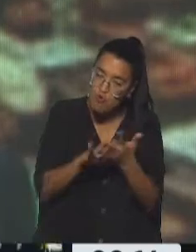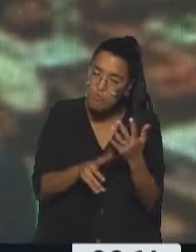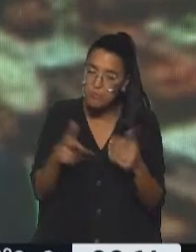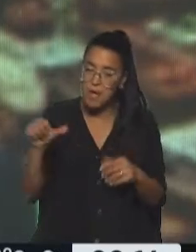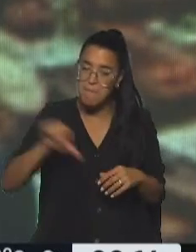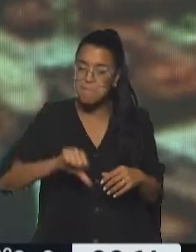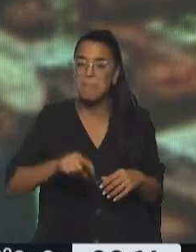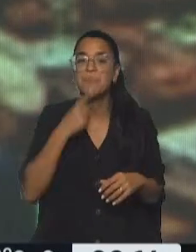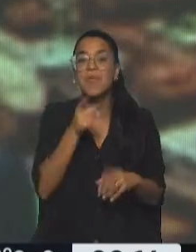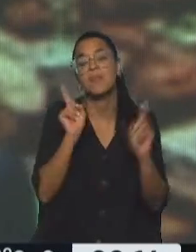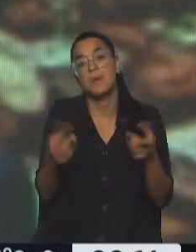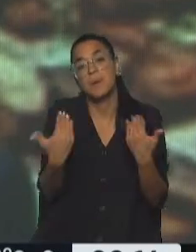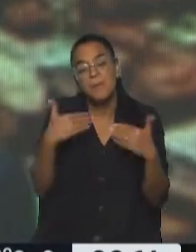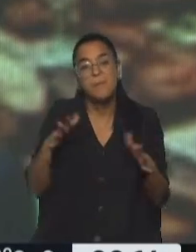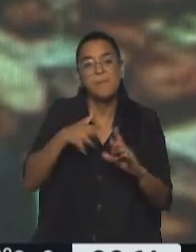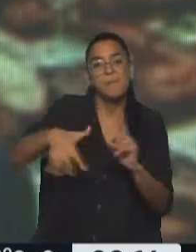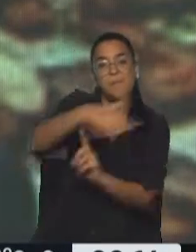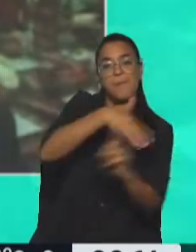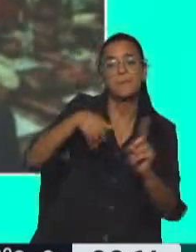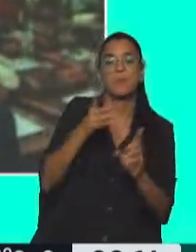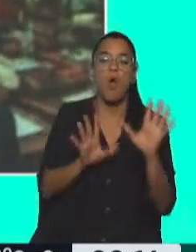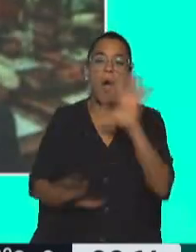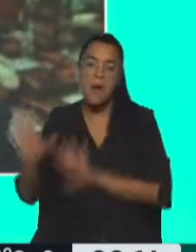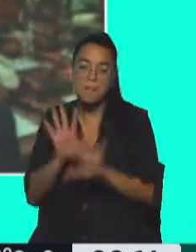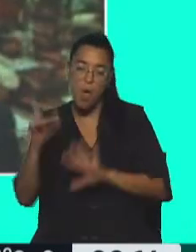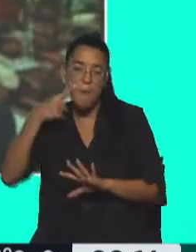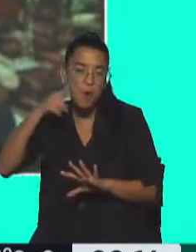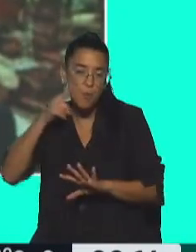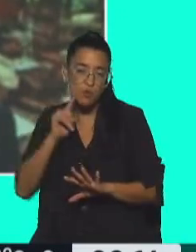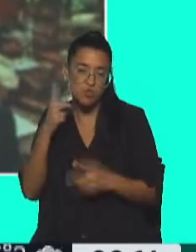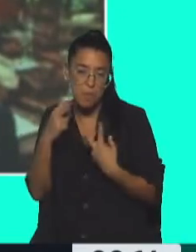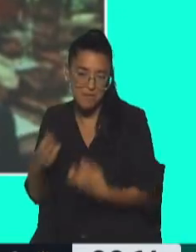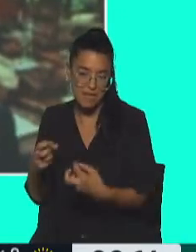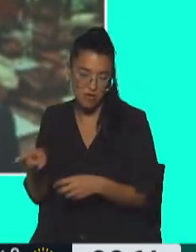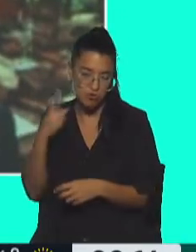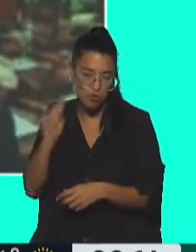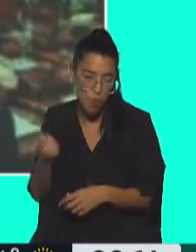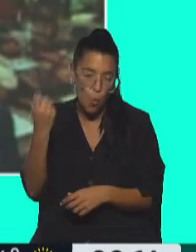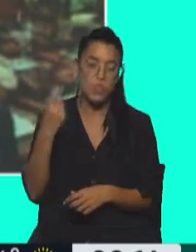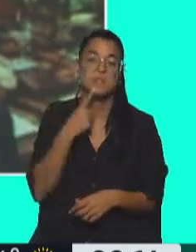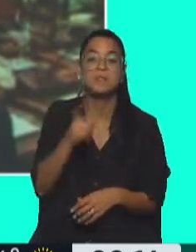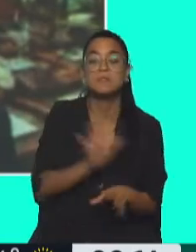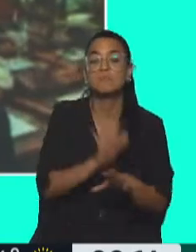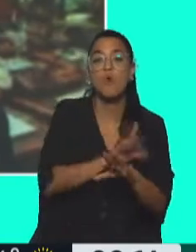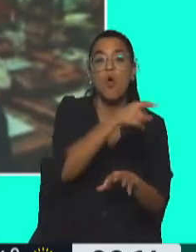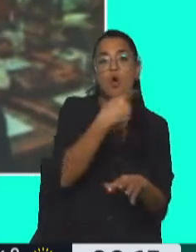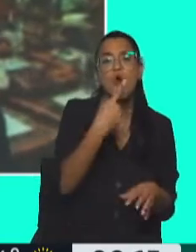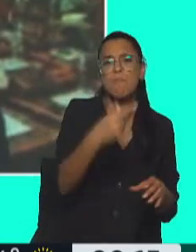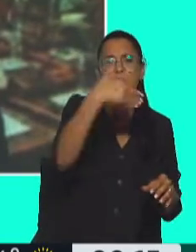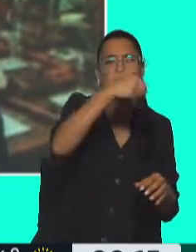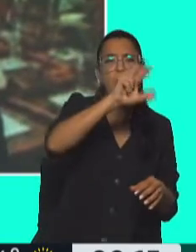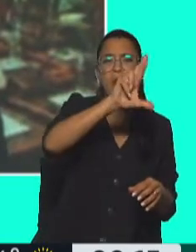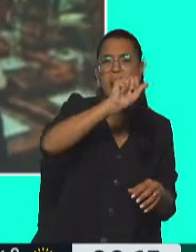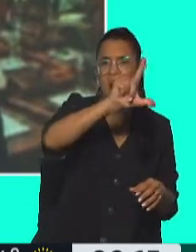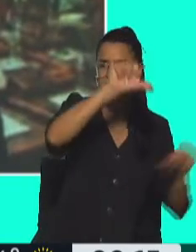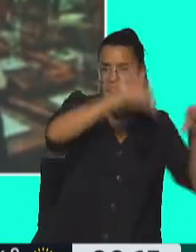podemos enmarcarla en el contexto del lawfare por corrupción. Intentaron hacer encajar una figura de incapacidad moral en una